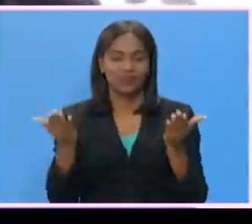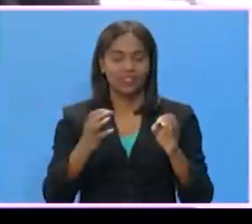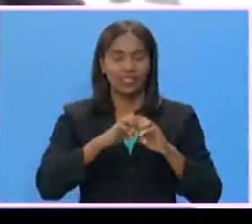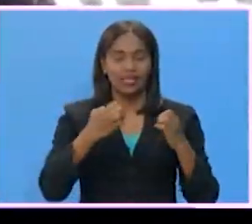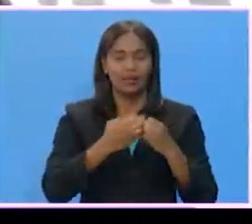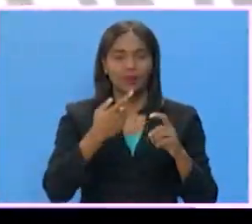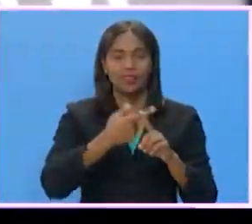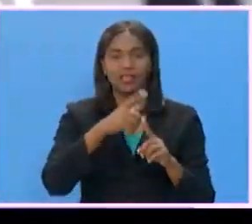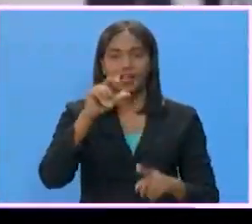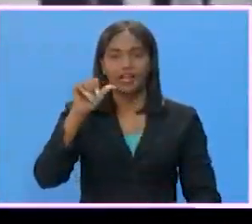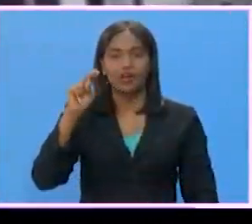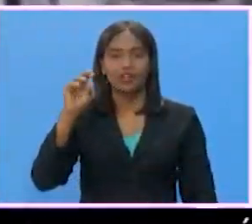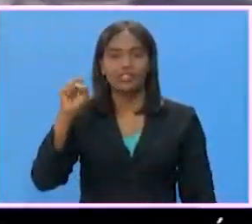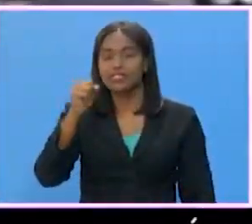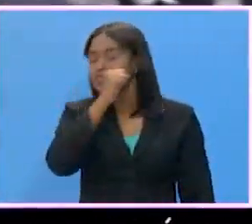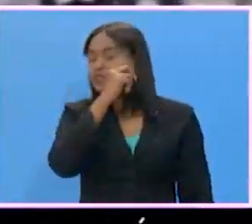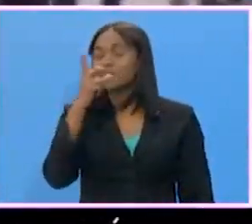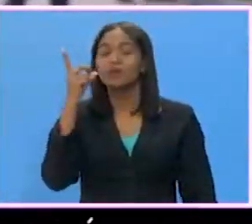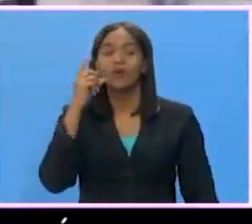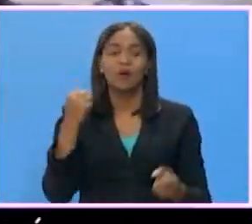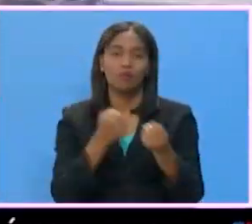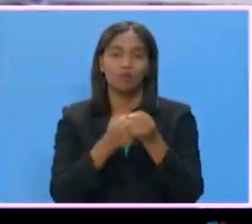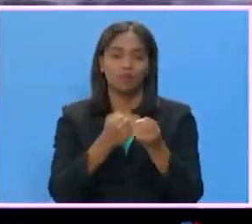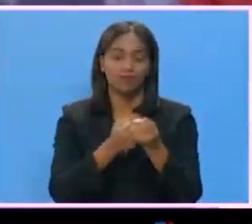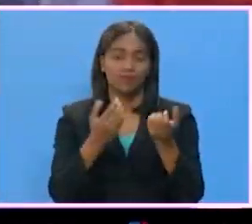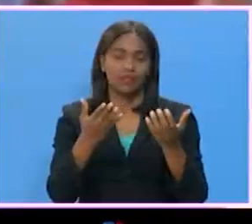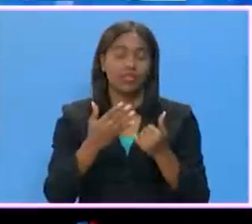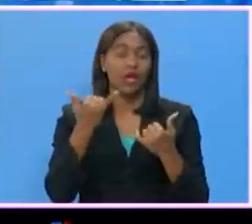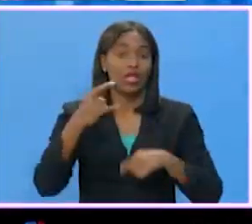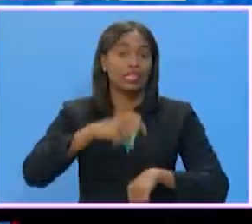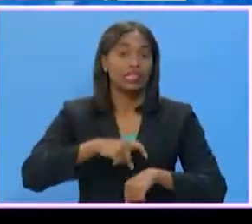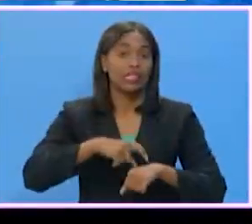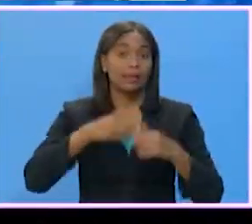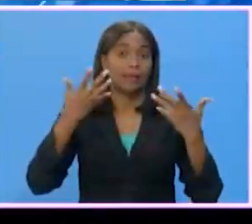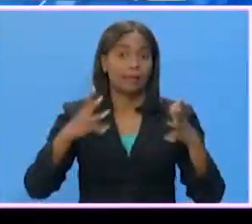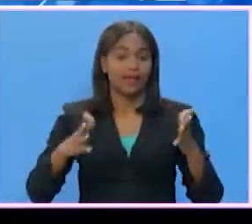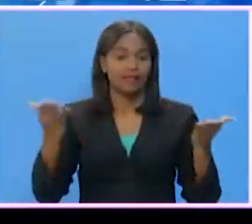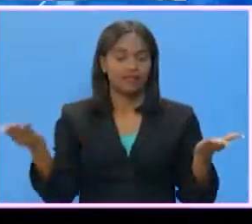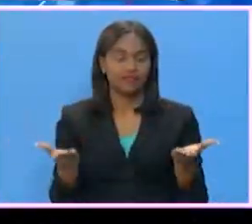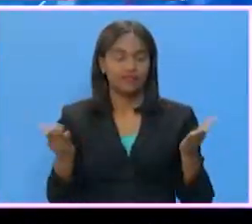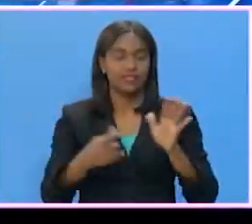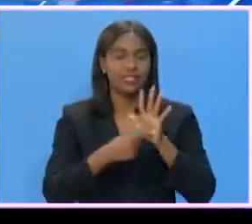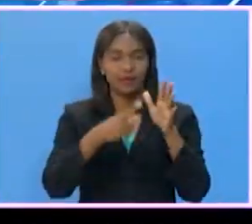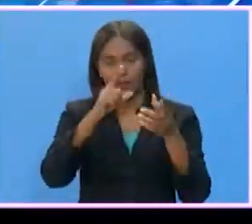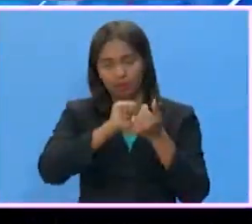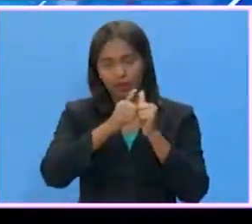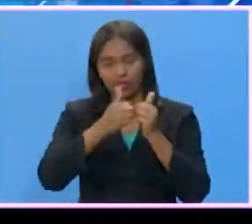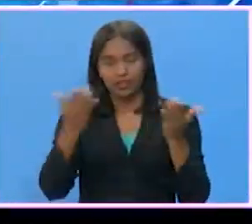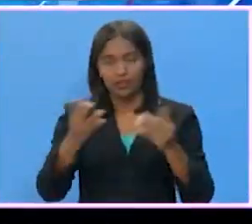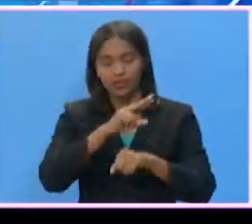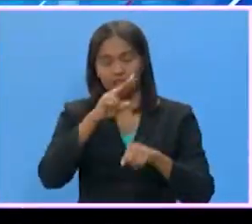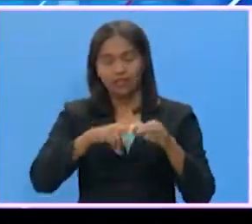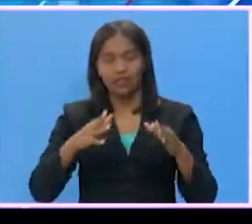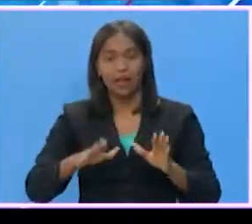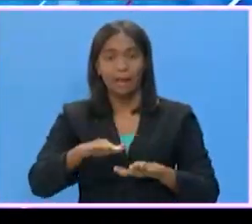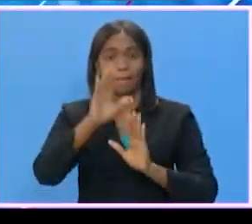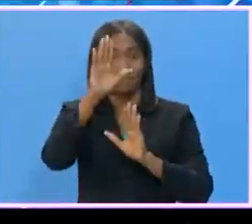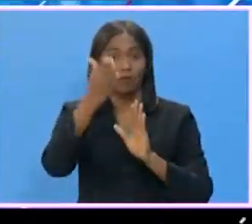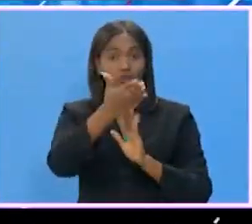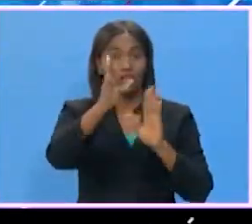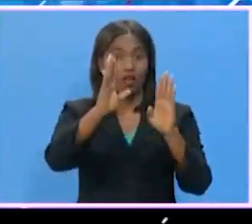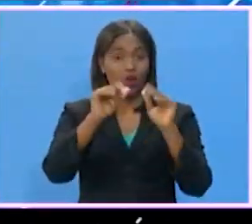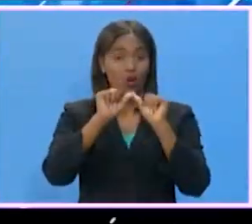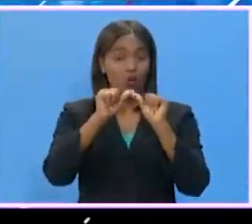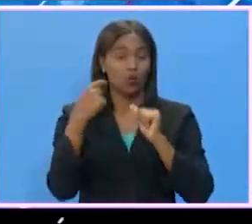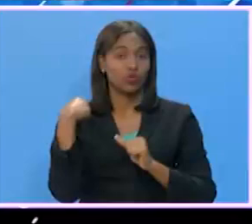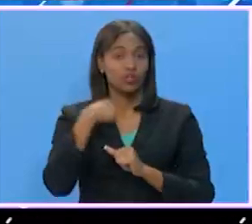Santo Domingo como asistente. Es momento de despedir ya esta cobertura en materia deportiva con la Liga Nacional de Baloncesto. Usted mantenga la sintonía